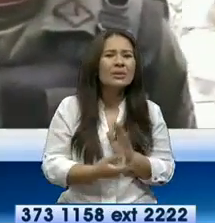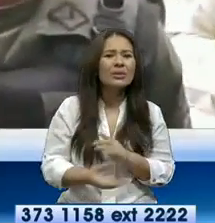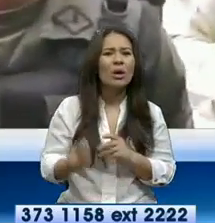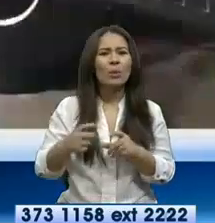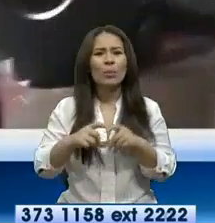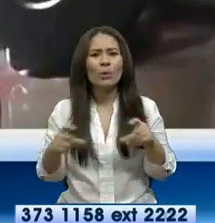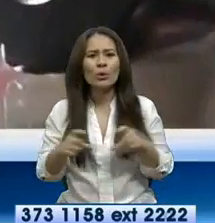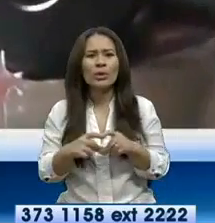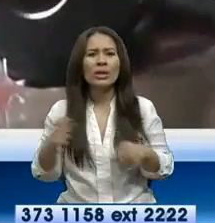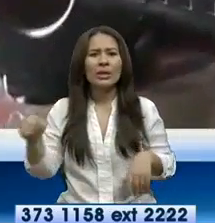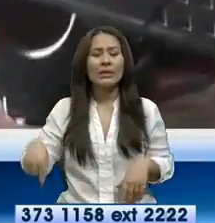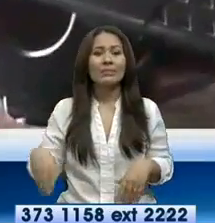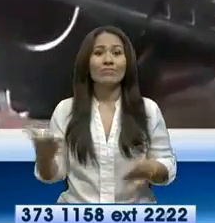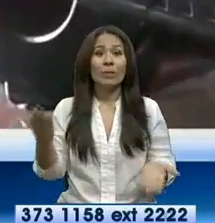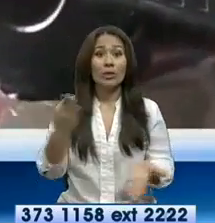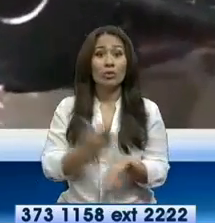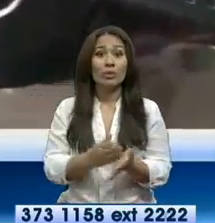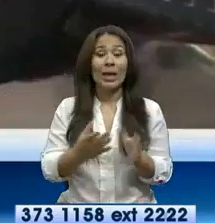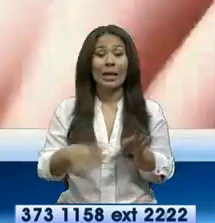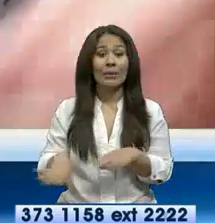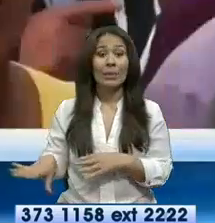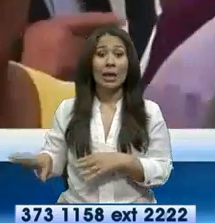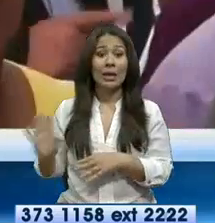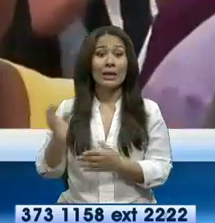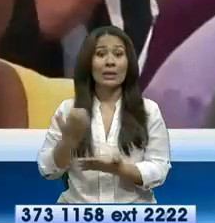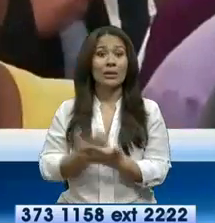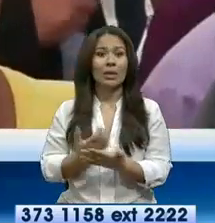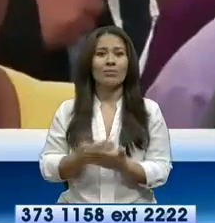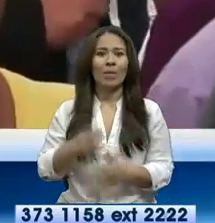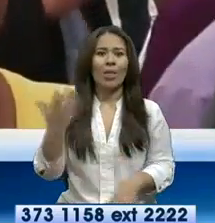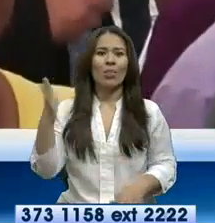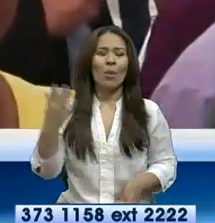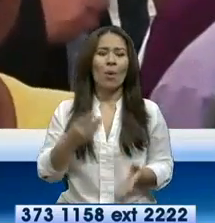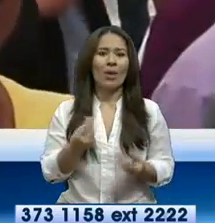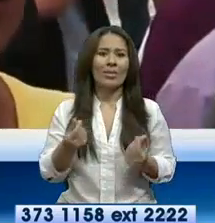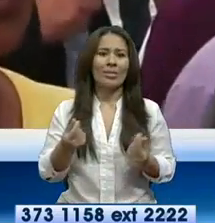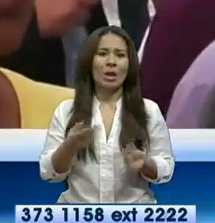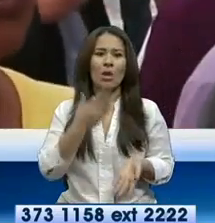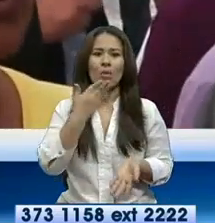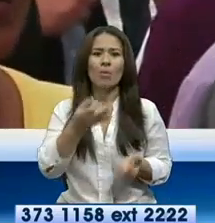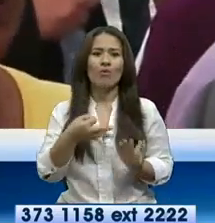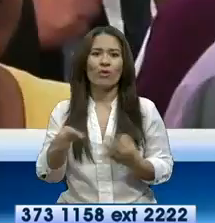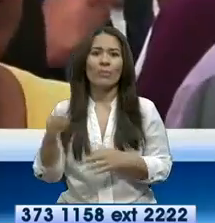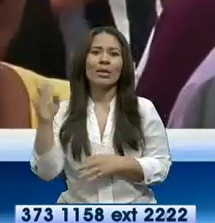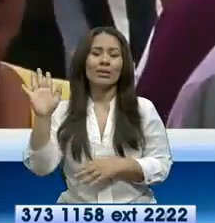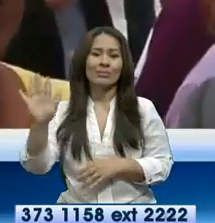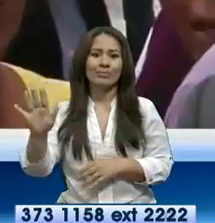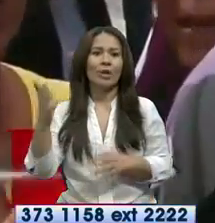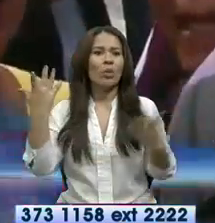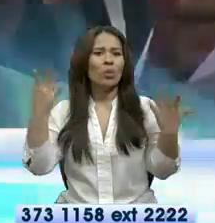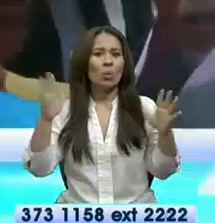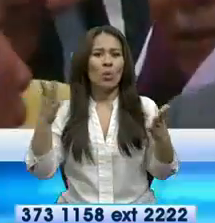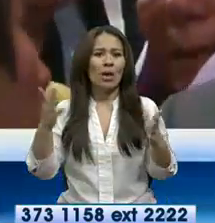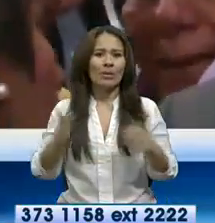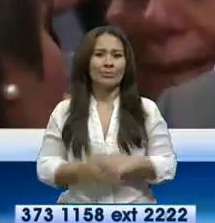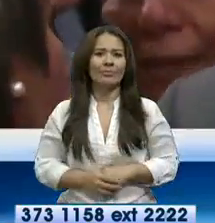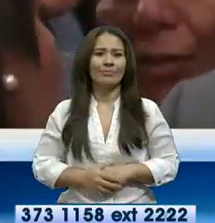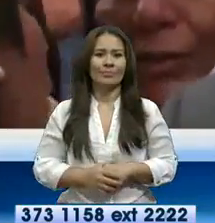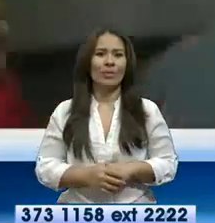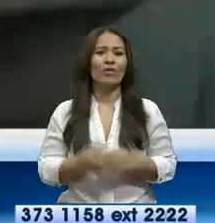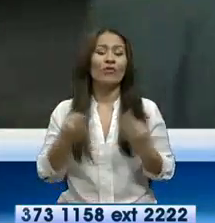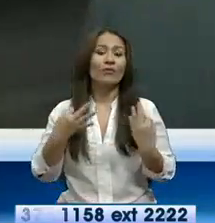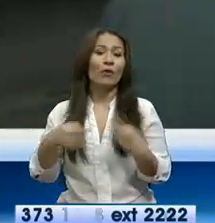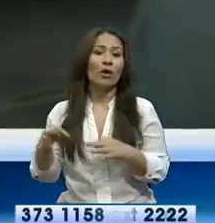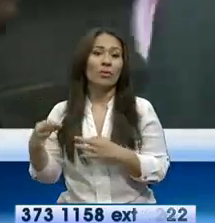monetario ante la parálisis de la actividad económica. No hay medios de pago para hacer transacciones. Eso es lo que está pasando. No hay medios de